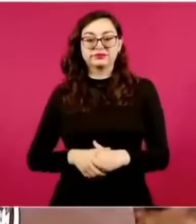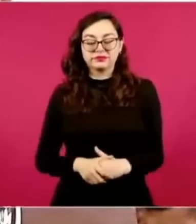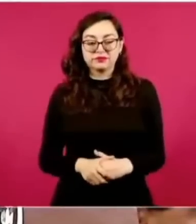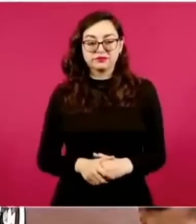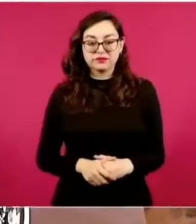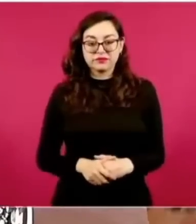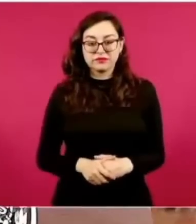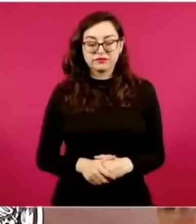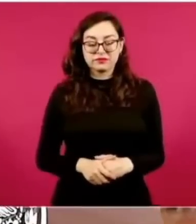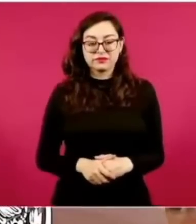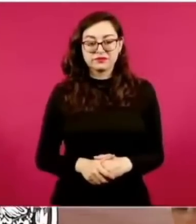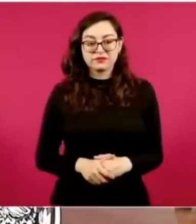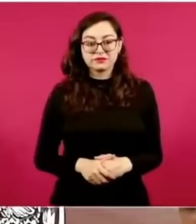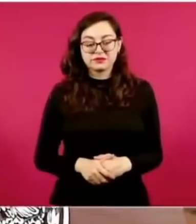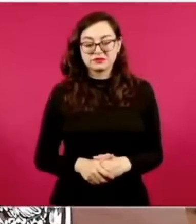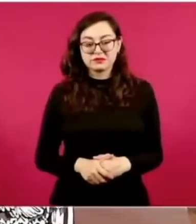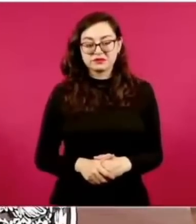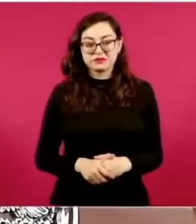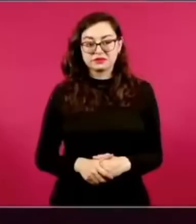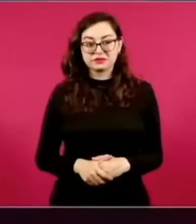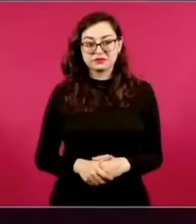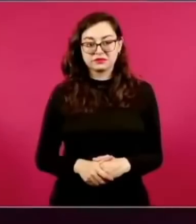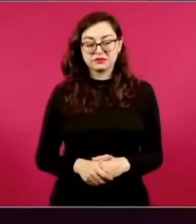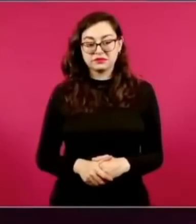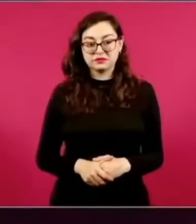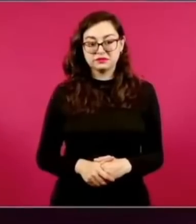¿Cómo explicar lo que fue